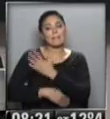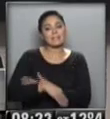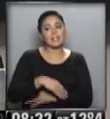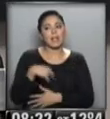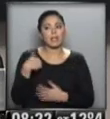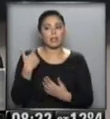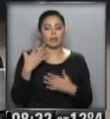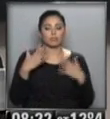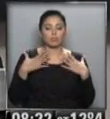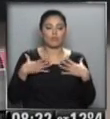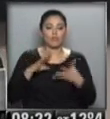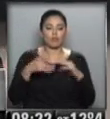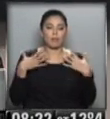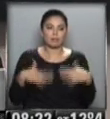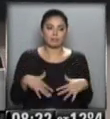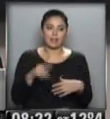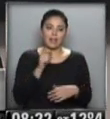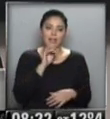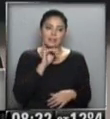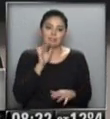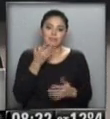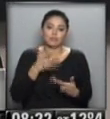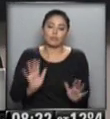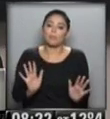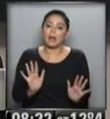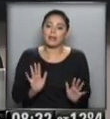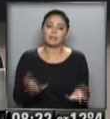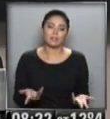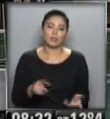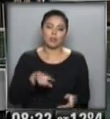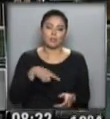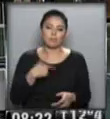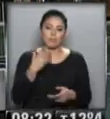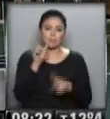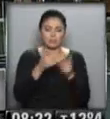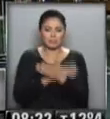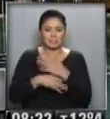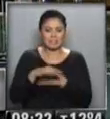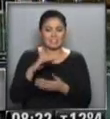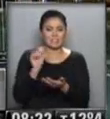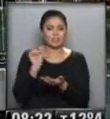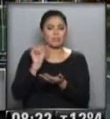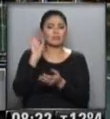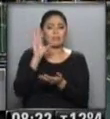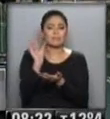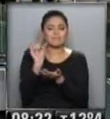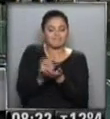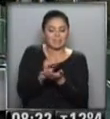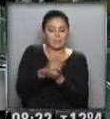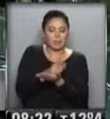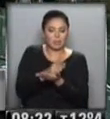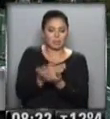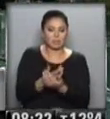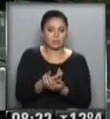aceptada digamos y con lo cual la mayor parte de las personas con discapacidad quedan fuera creemos que también es una alternativa y que